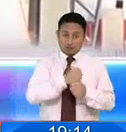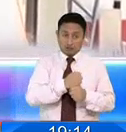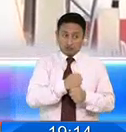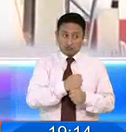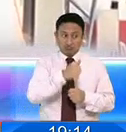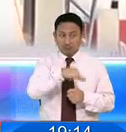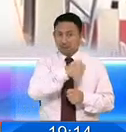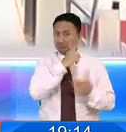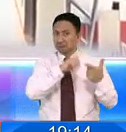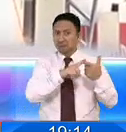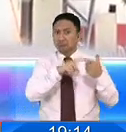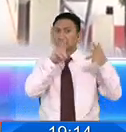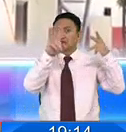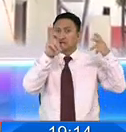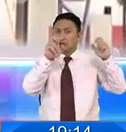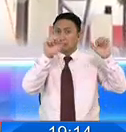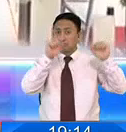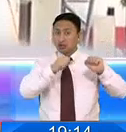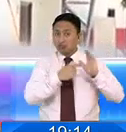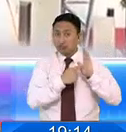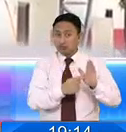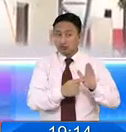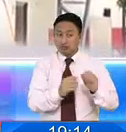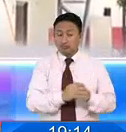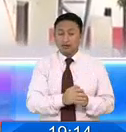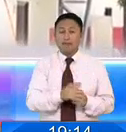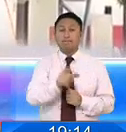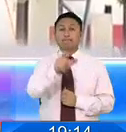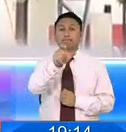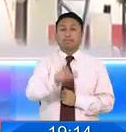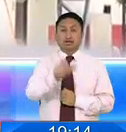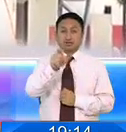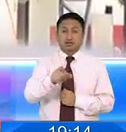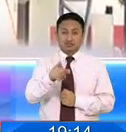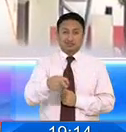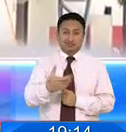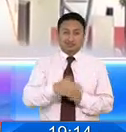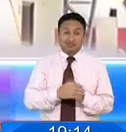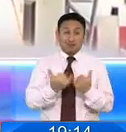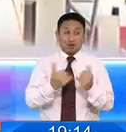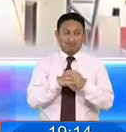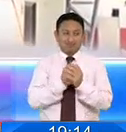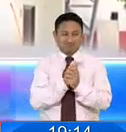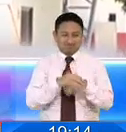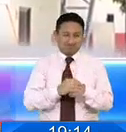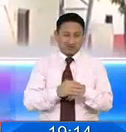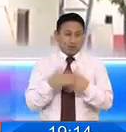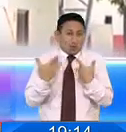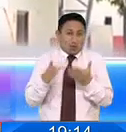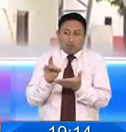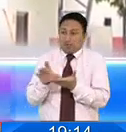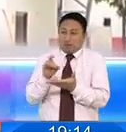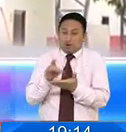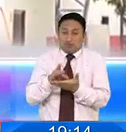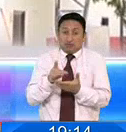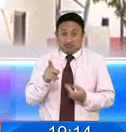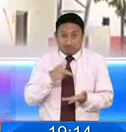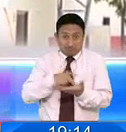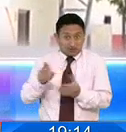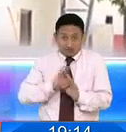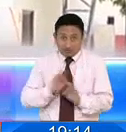allá de la ley que se aprovechó para mencionar, hay gente que había estado abusando de la situación, haciendo despidos intempestivos sin